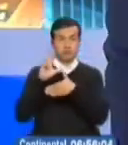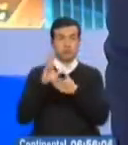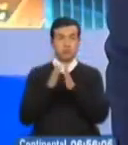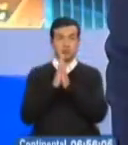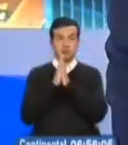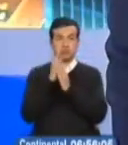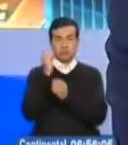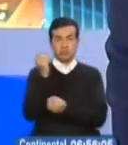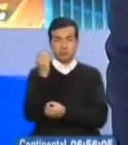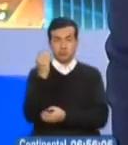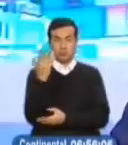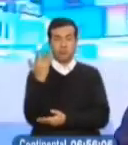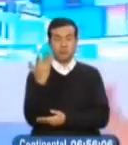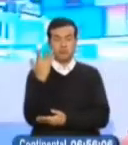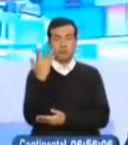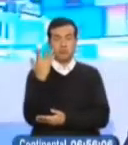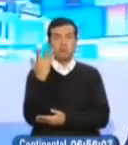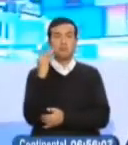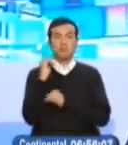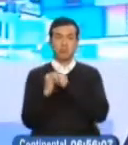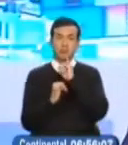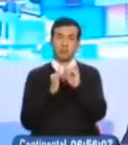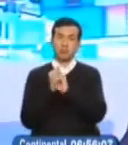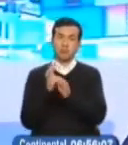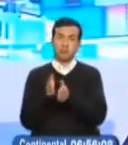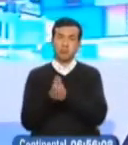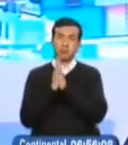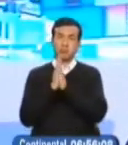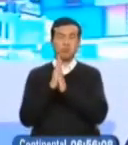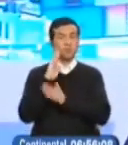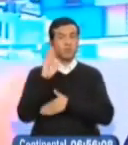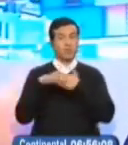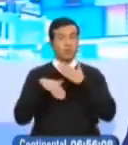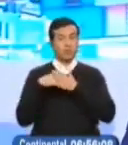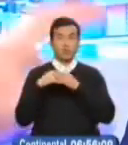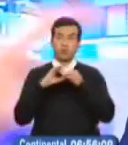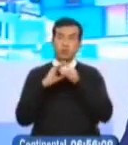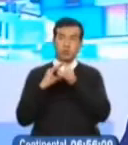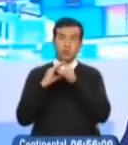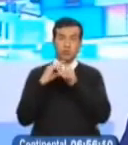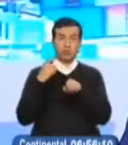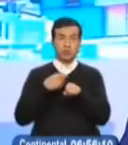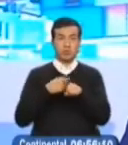Vamos a pedir información a nivel internacional utilizando toda la cooperación. ¿En el caso